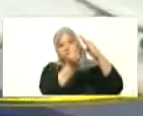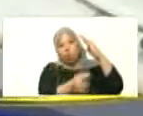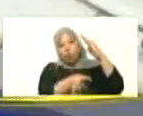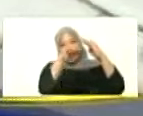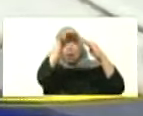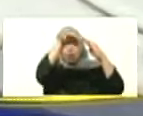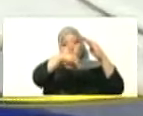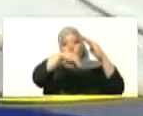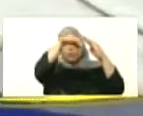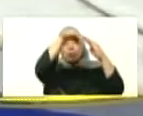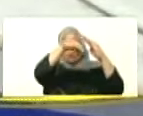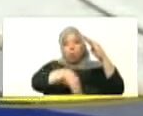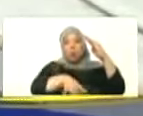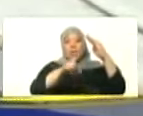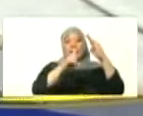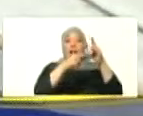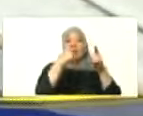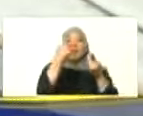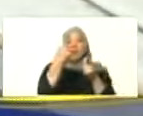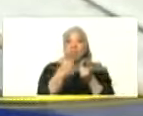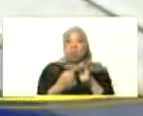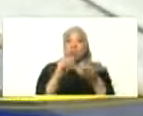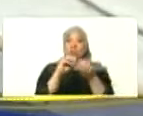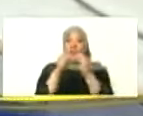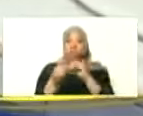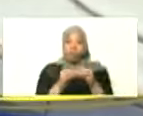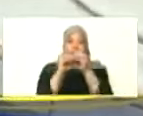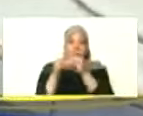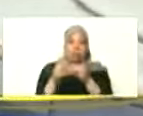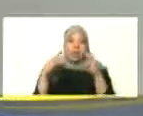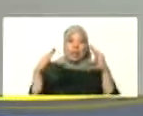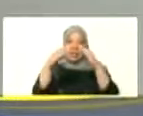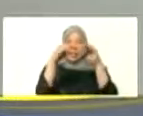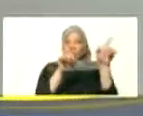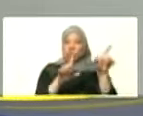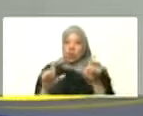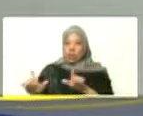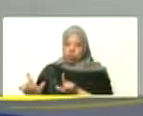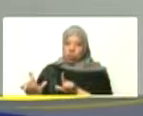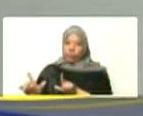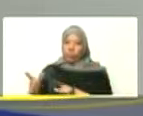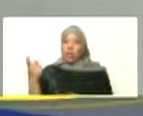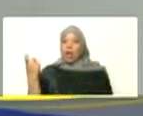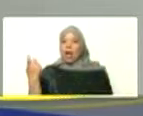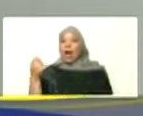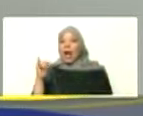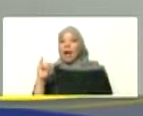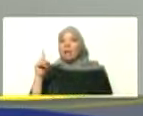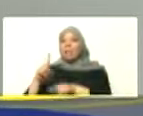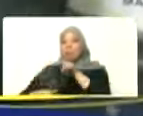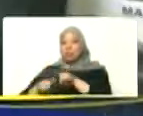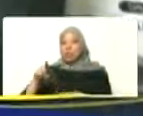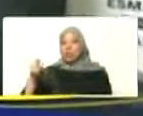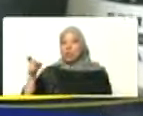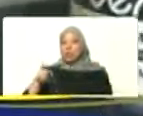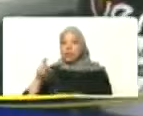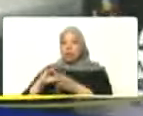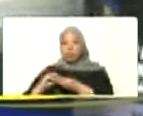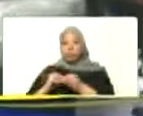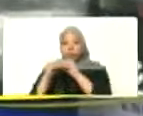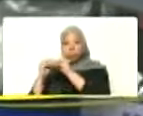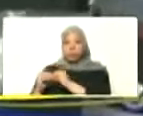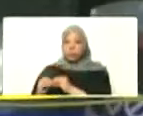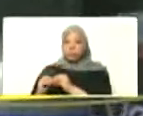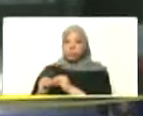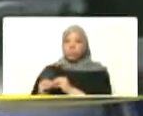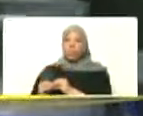la institución. Es bueno que se crearan las bricomilis, porque así el poder popular se empodera más de